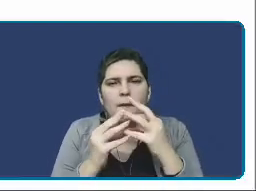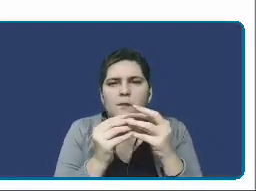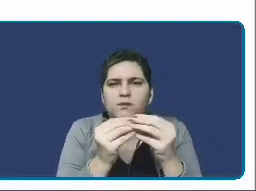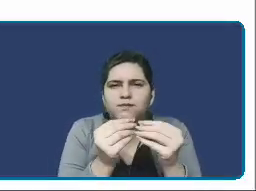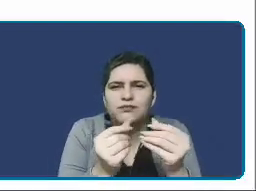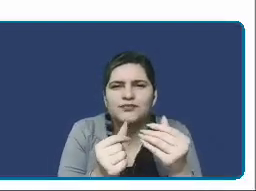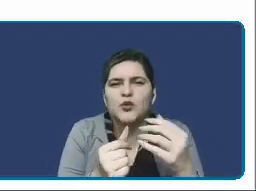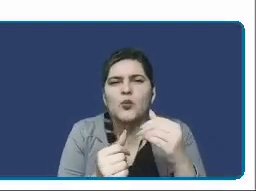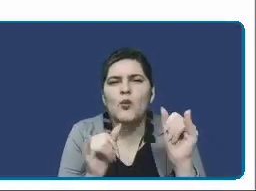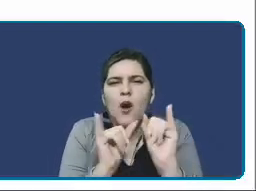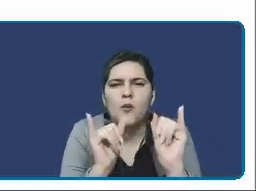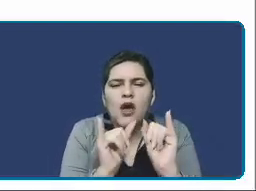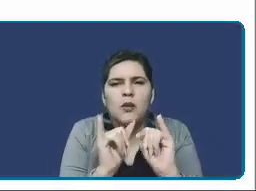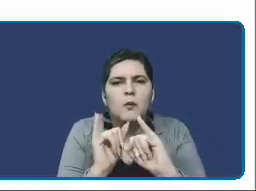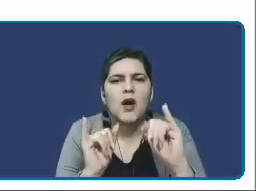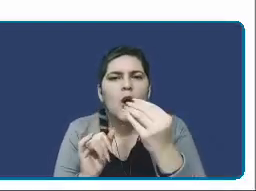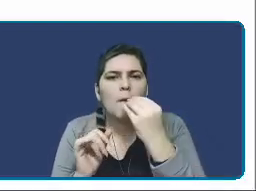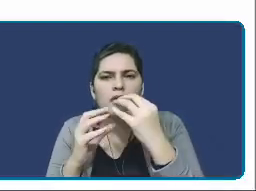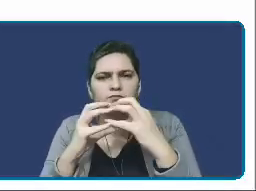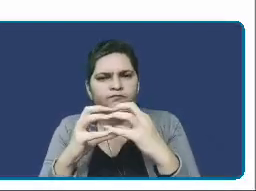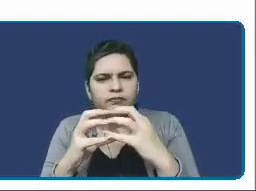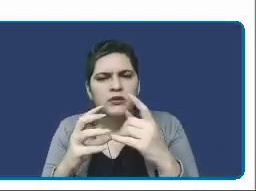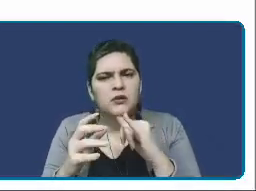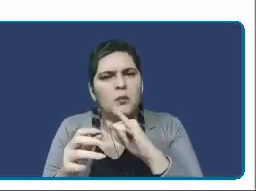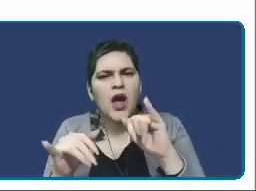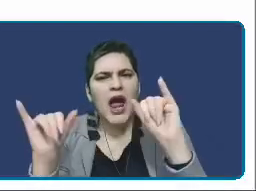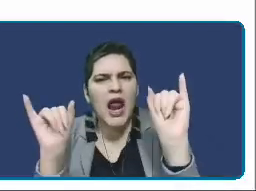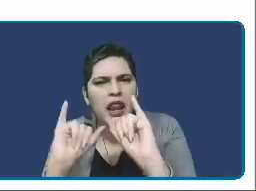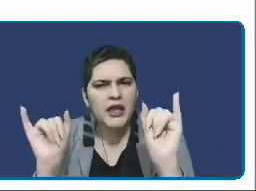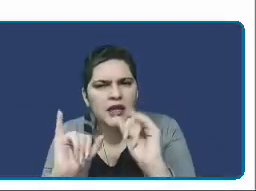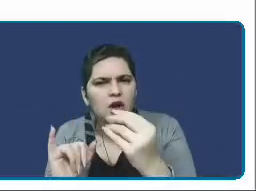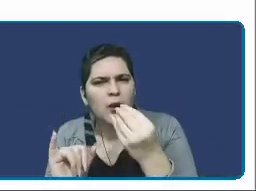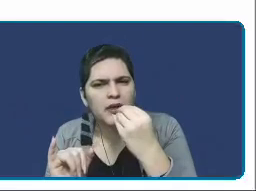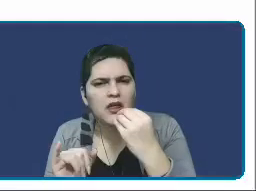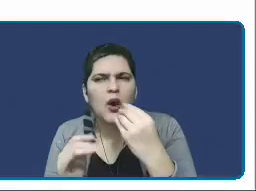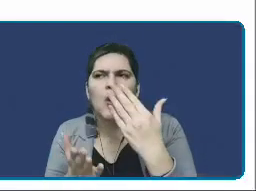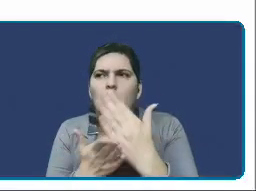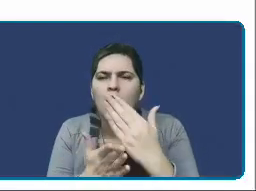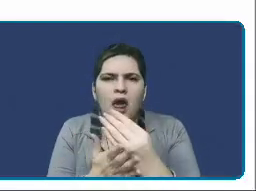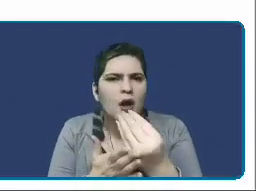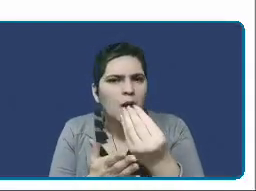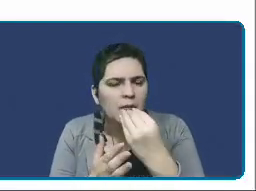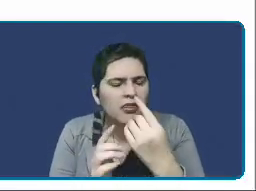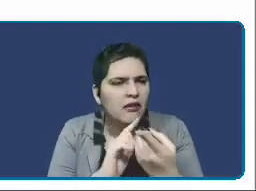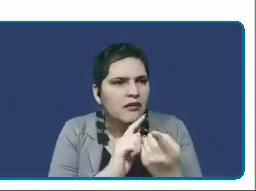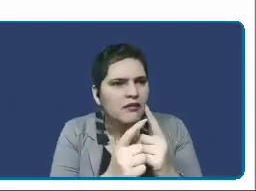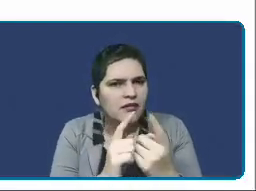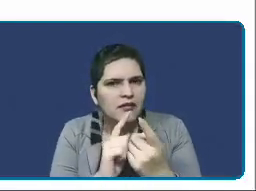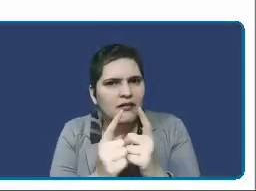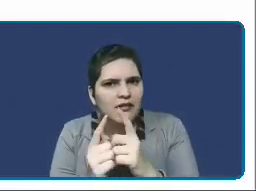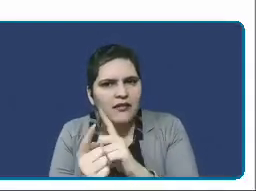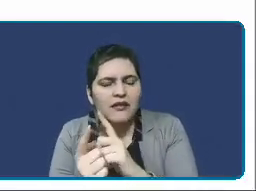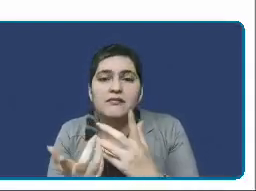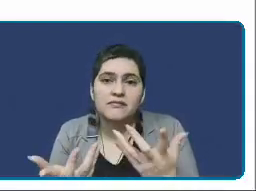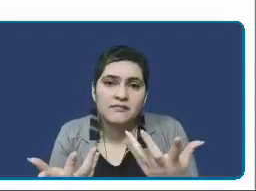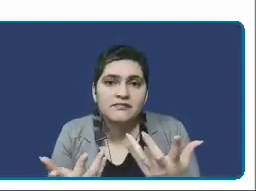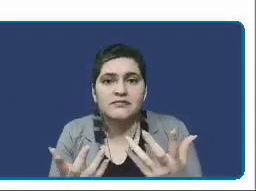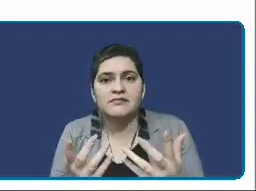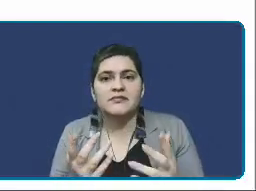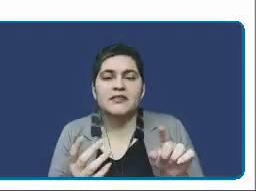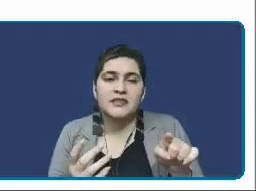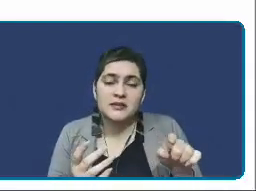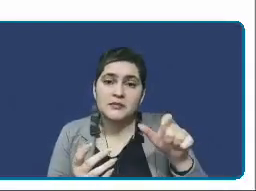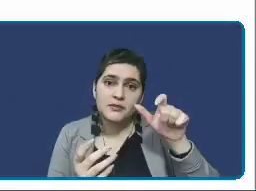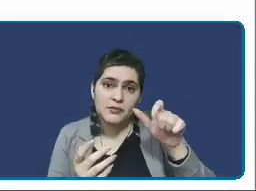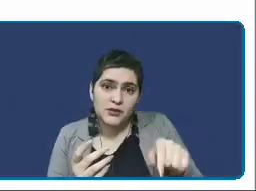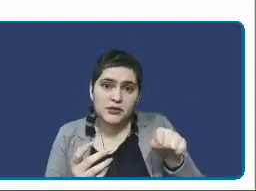entro a la comida en el jardín infantil o entro a la comida del colegio, pero es más frecuente presentar dificultades alimentarias, y eso lo